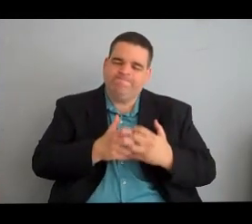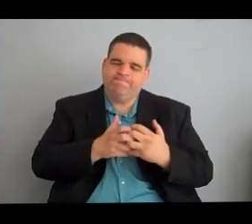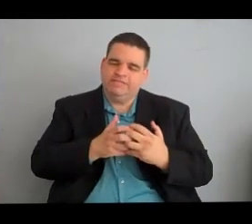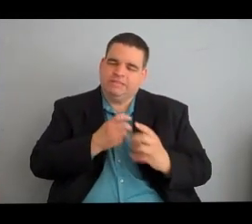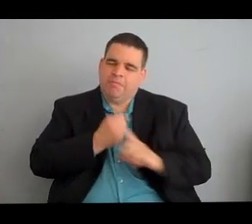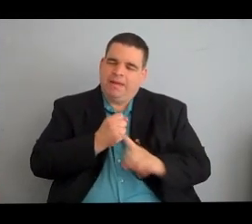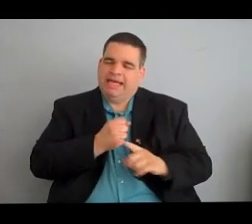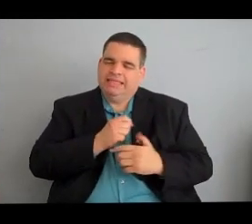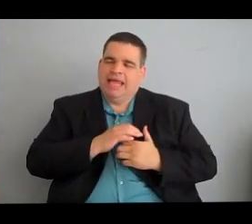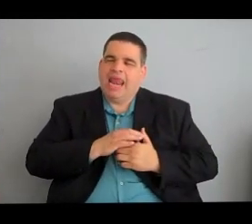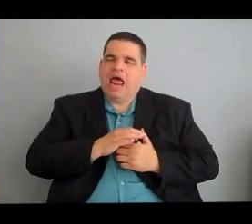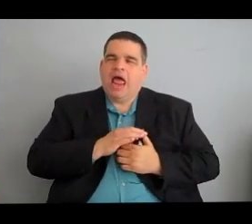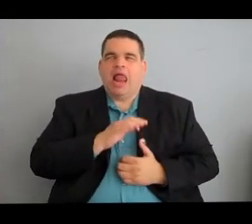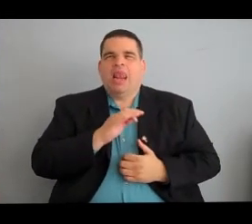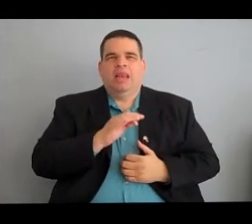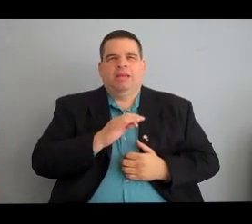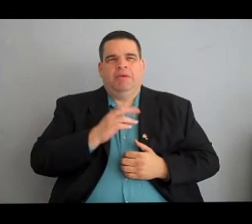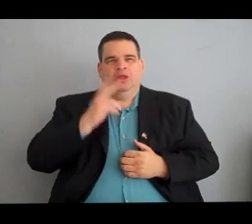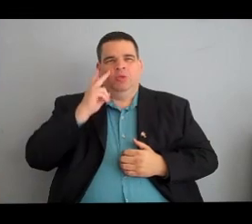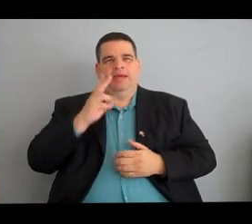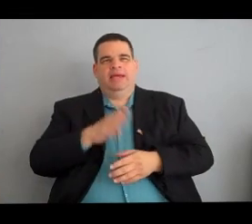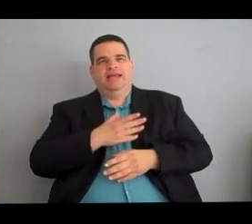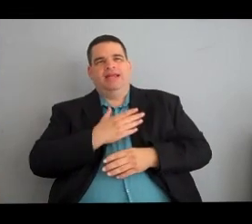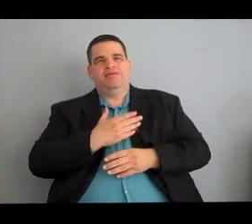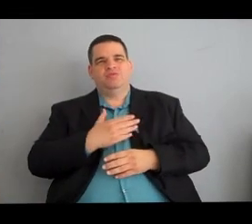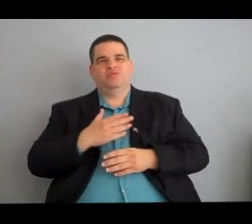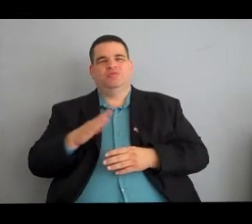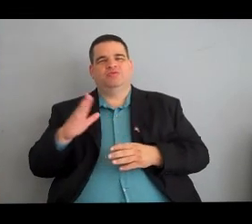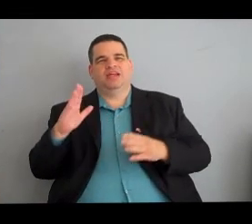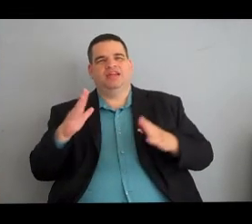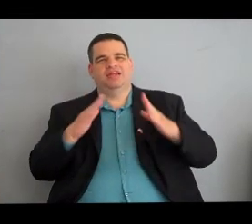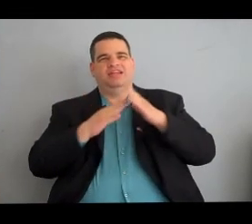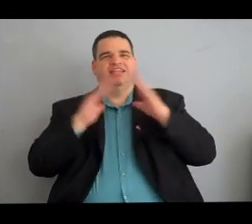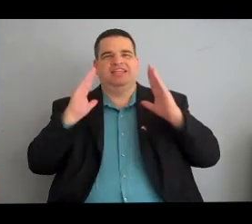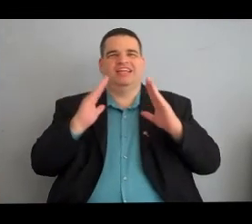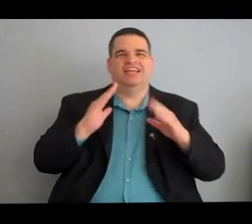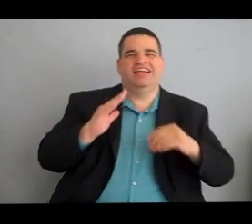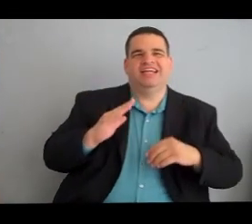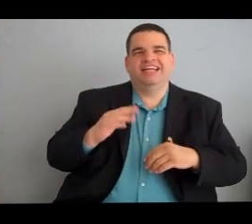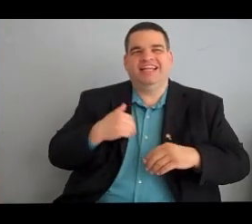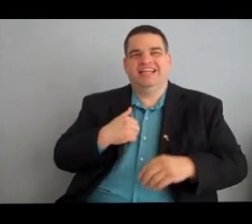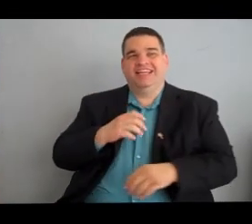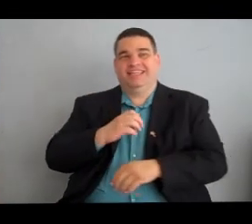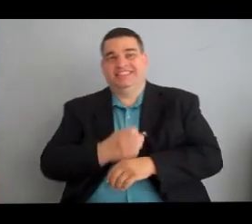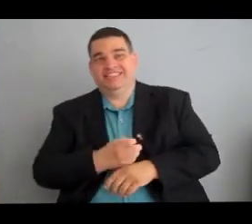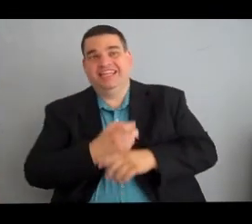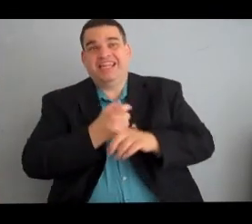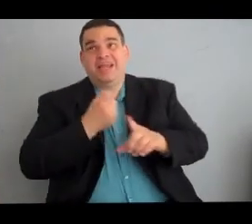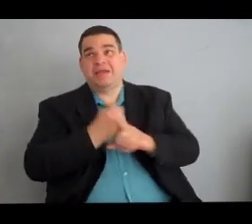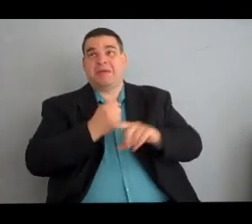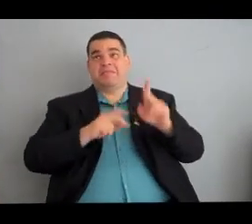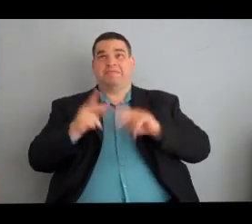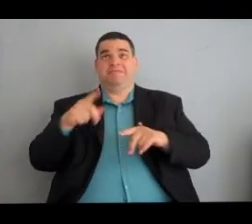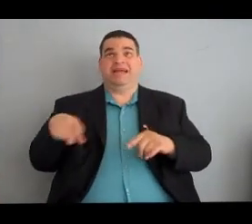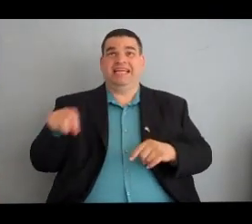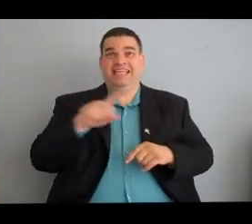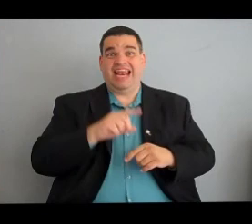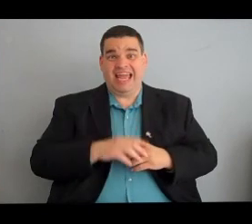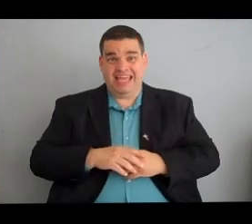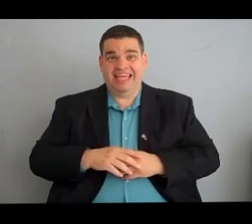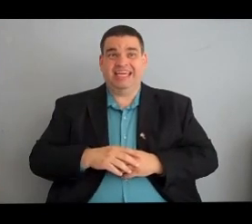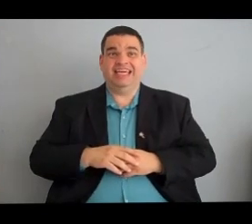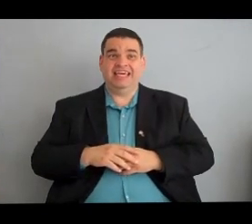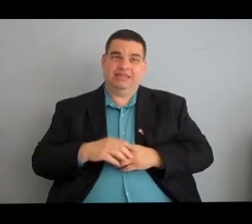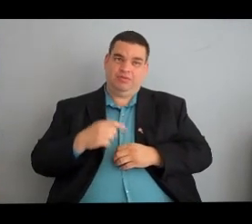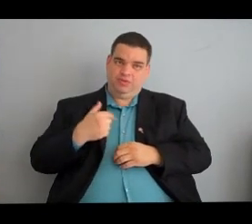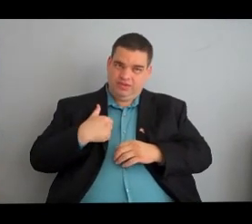llega a su pique. Y de y ahí llega, y esa energía llega al público. Y llega, no, claro, eso llega, claro, que sí. Cuando tú haces las cosas con amor, así mismo